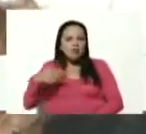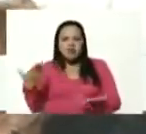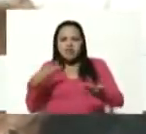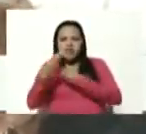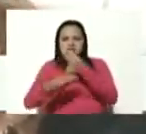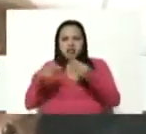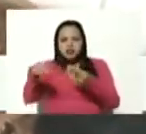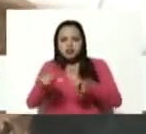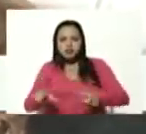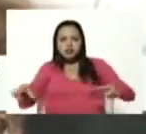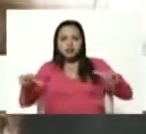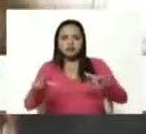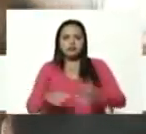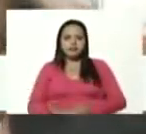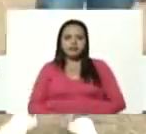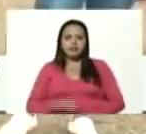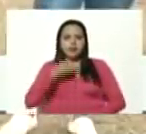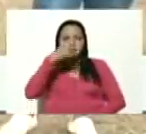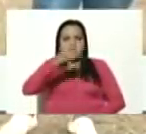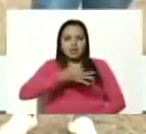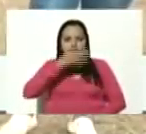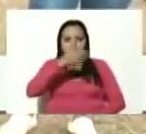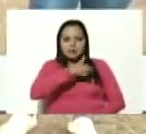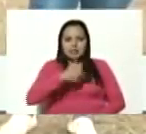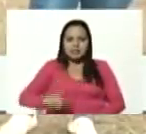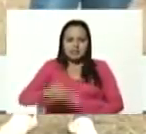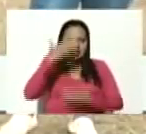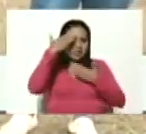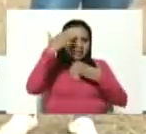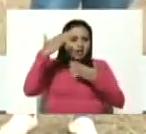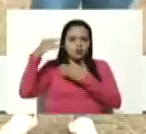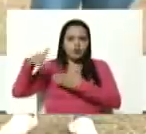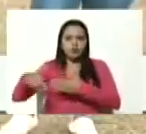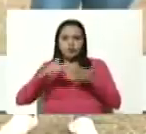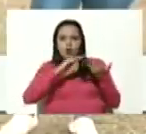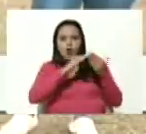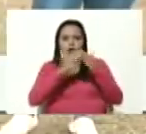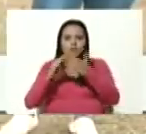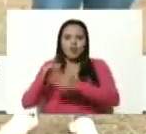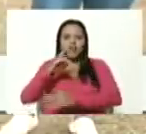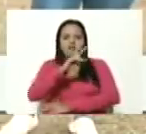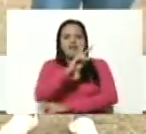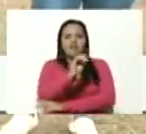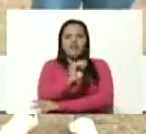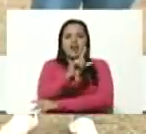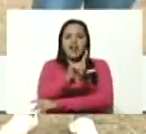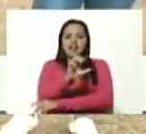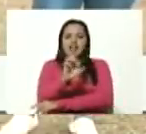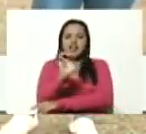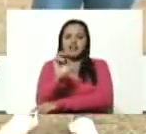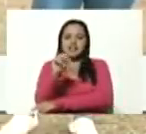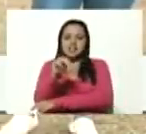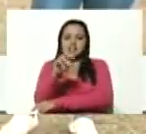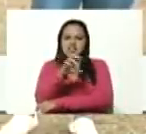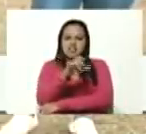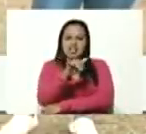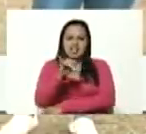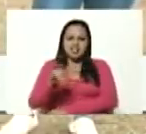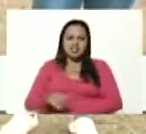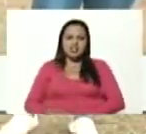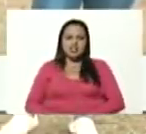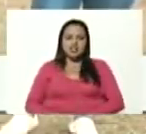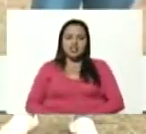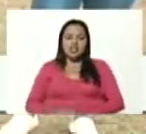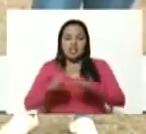espacios. Sí, buenas tardes, presidente. Bueno, saludo desde aquí, desde la comunidad de Valencey, tierra de libertadores. Somos punto y círculo